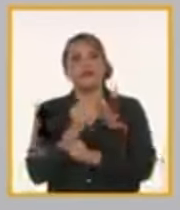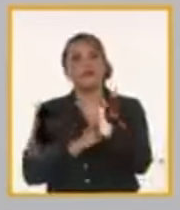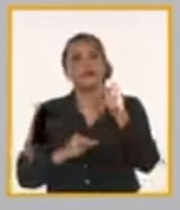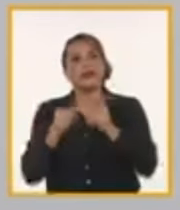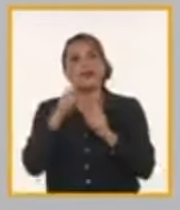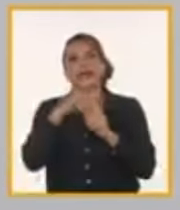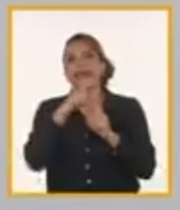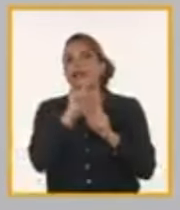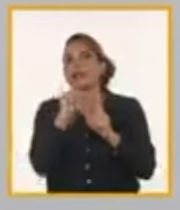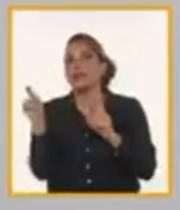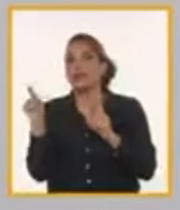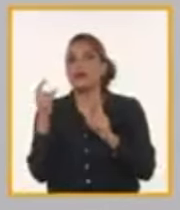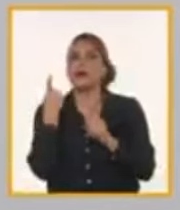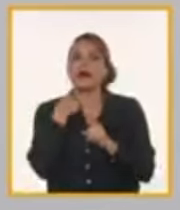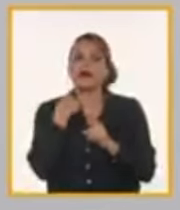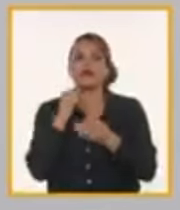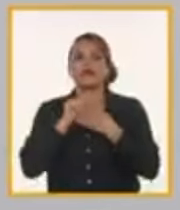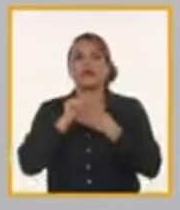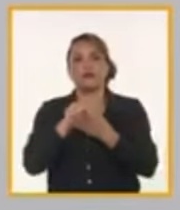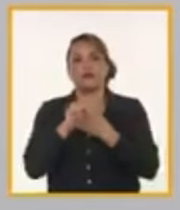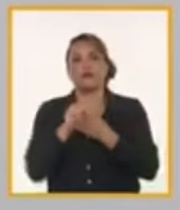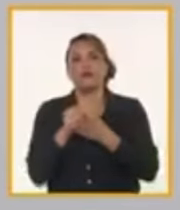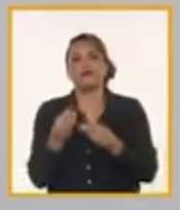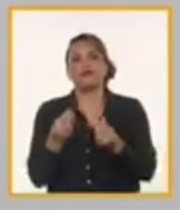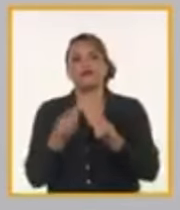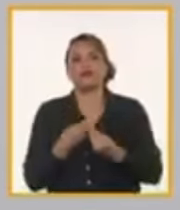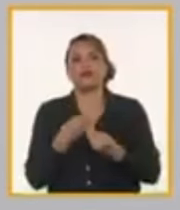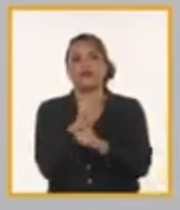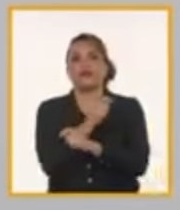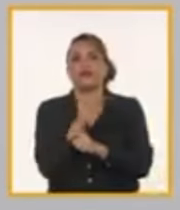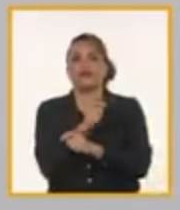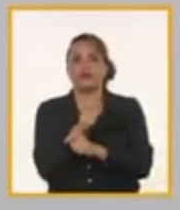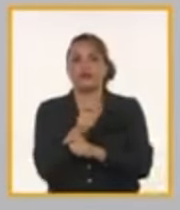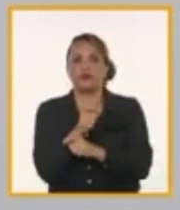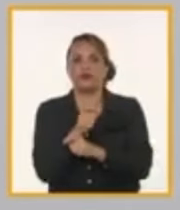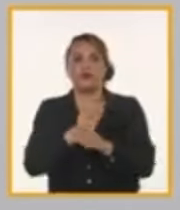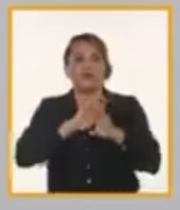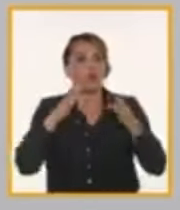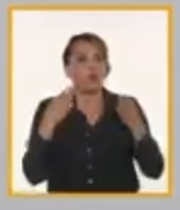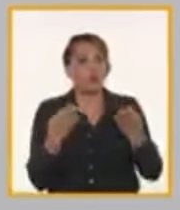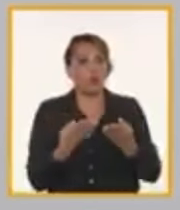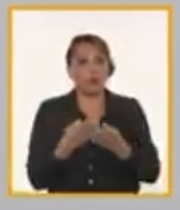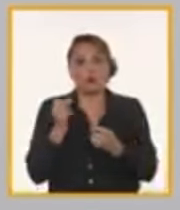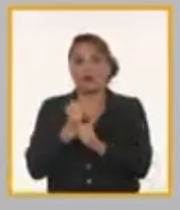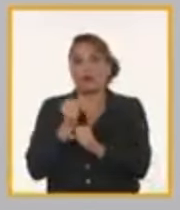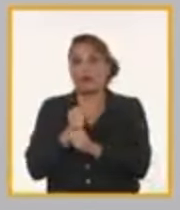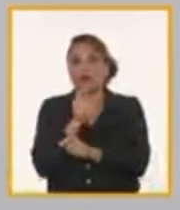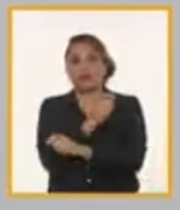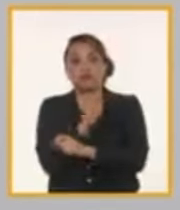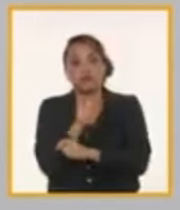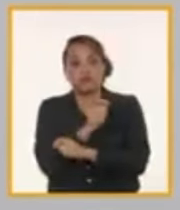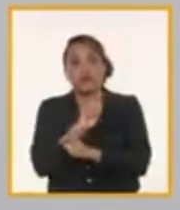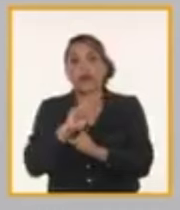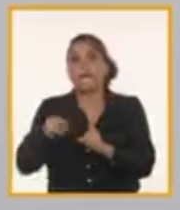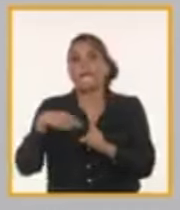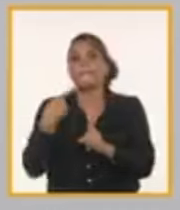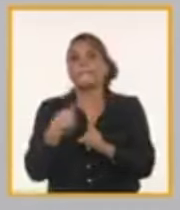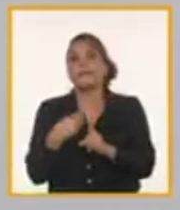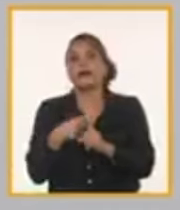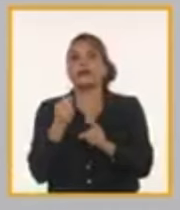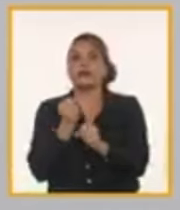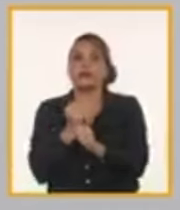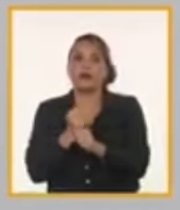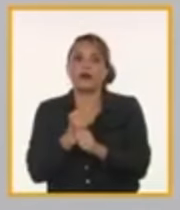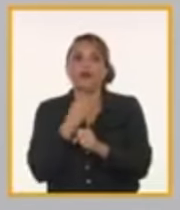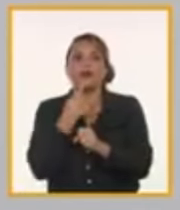de pago por años de servicio que están recibiendo nuestros trabajadores todos los trabajadores docentes y los trabajadores eh No docentes